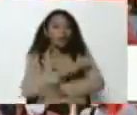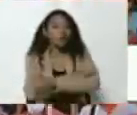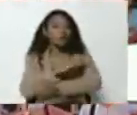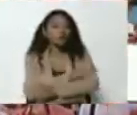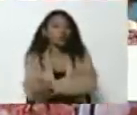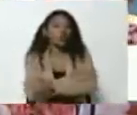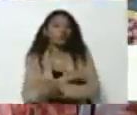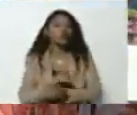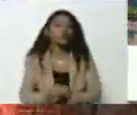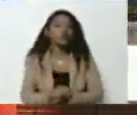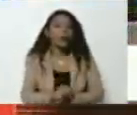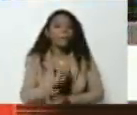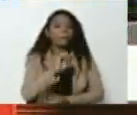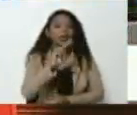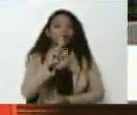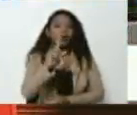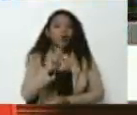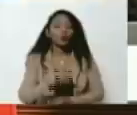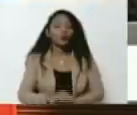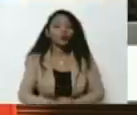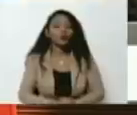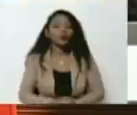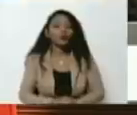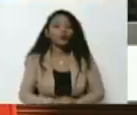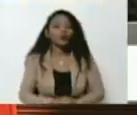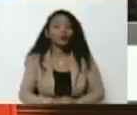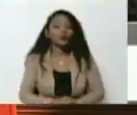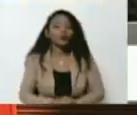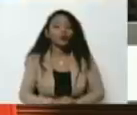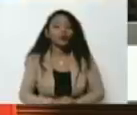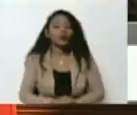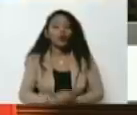oposición, 21. Da